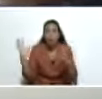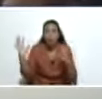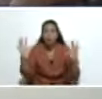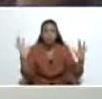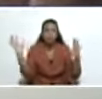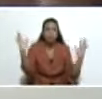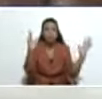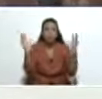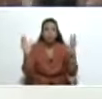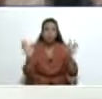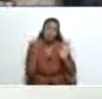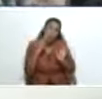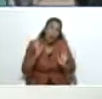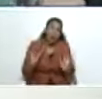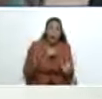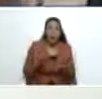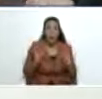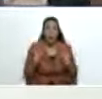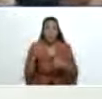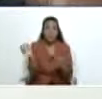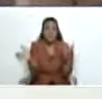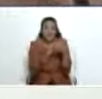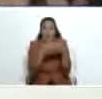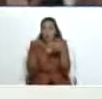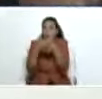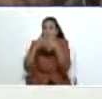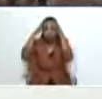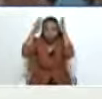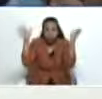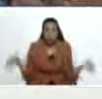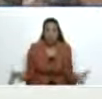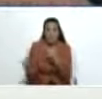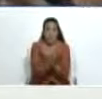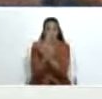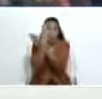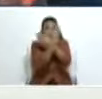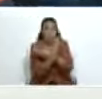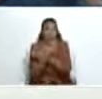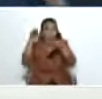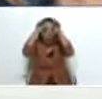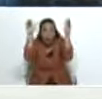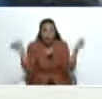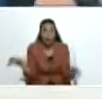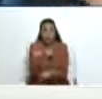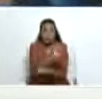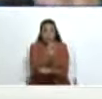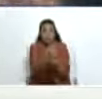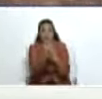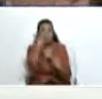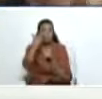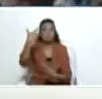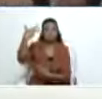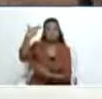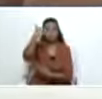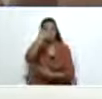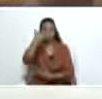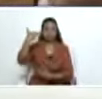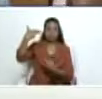abrí, porque me ponen en un carro cerrado, bueno, para protegerme. Ustedes saben que me están cazando y no soy